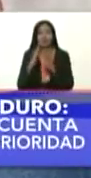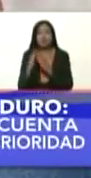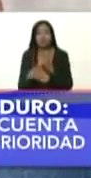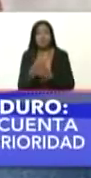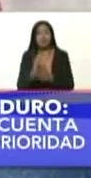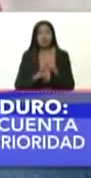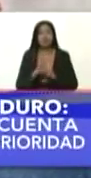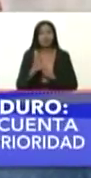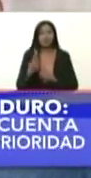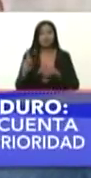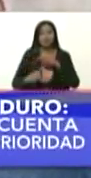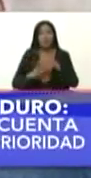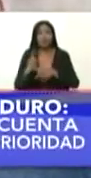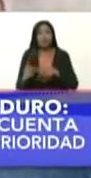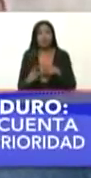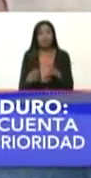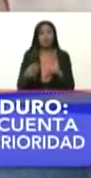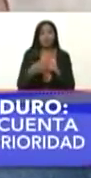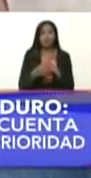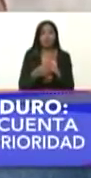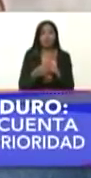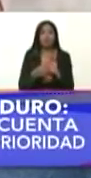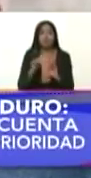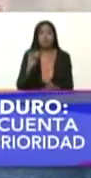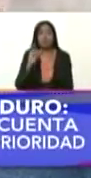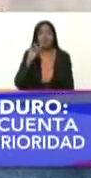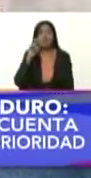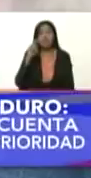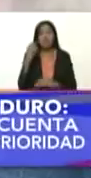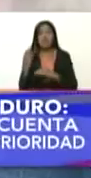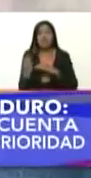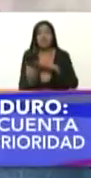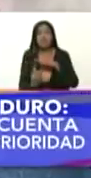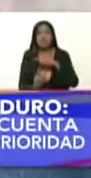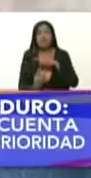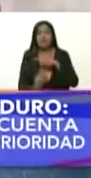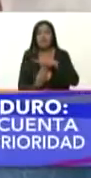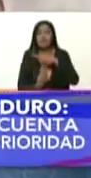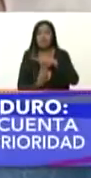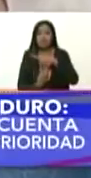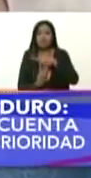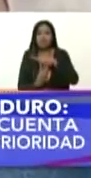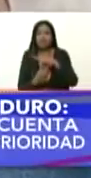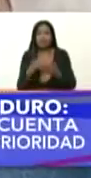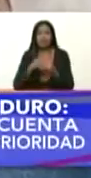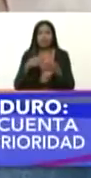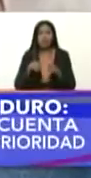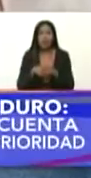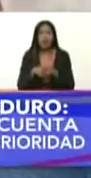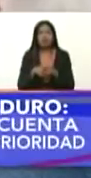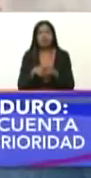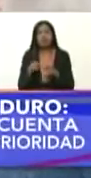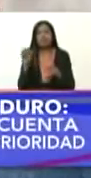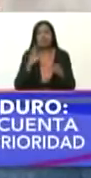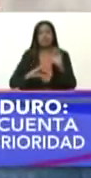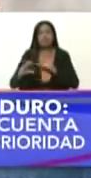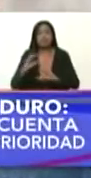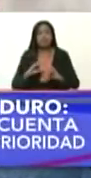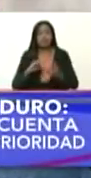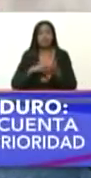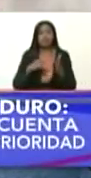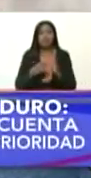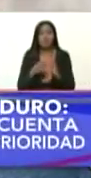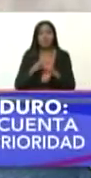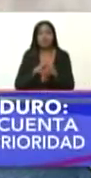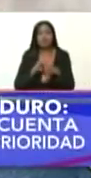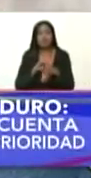desarrollo de los proyectos. Enlace con INSES para desarrollo aguas abajo en la aplicación de la ciencia, tecnología, Ministerios de